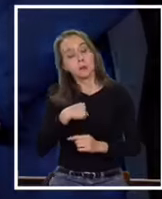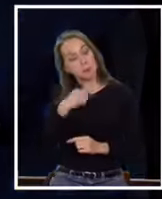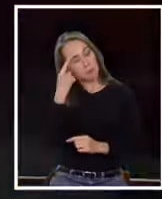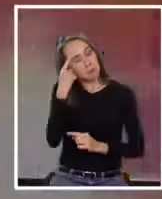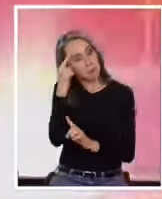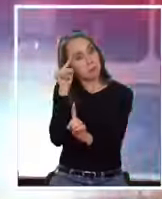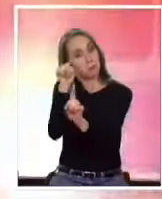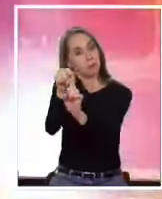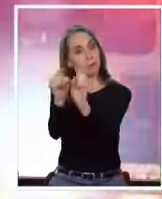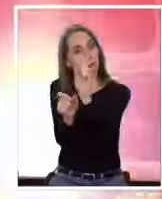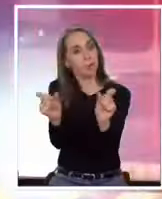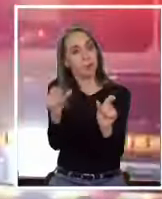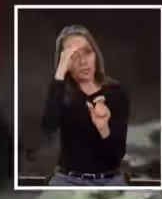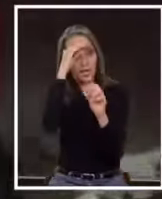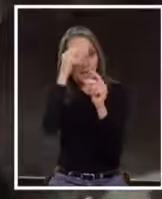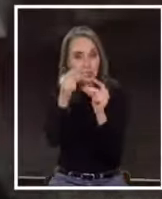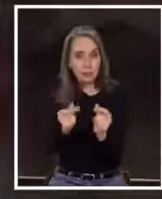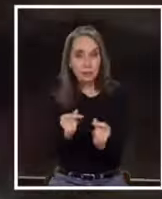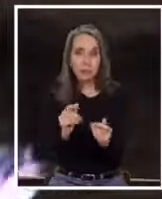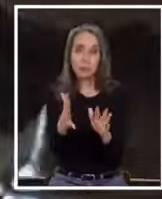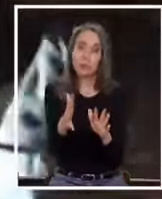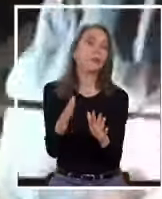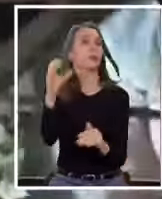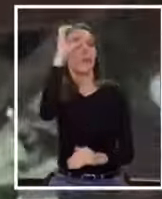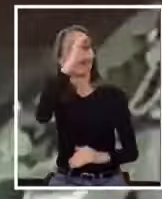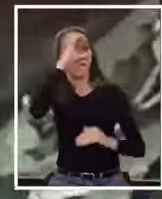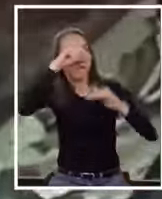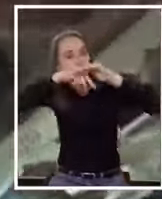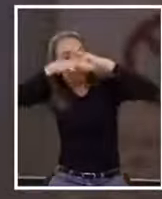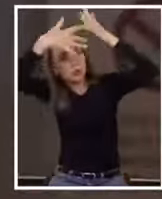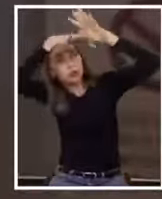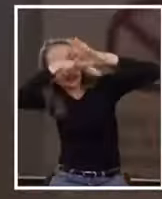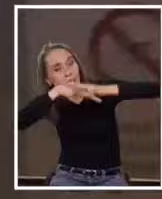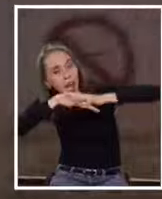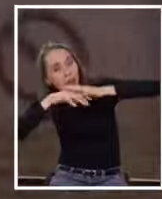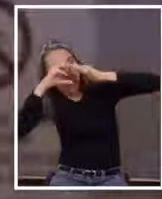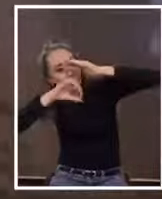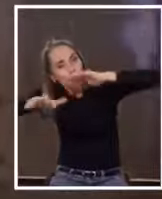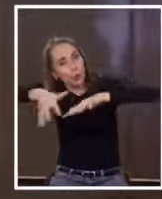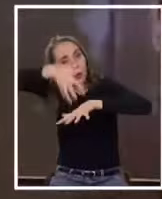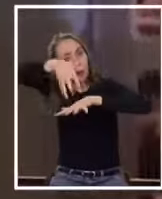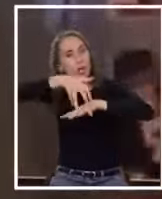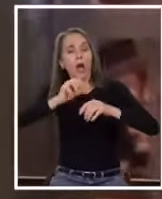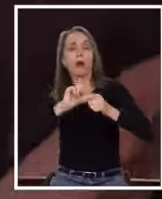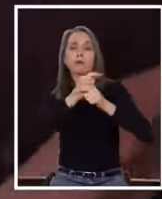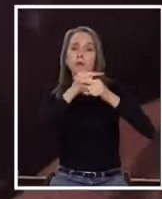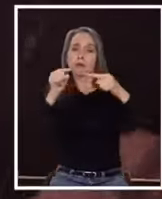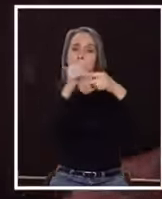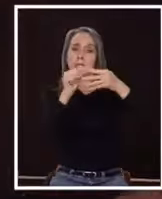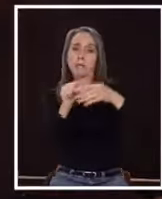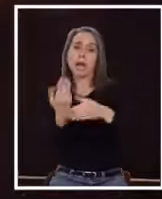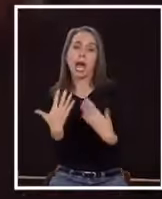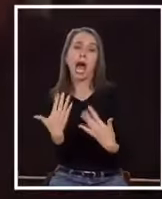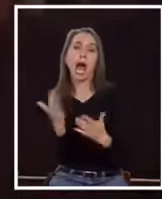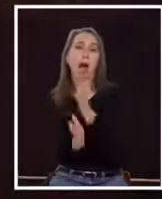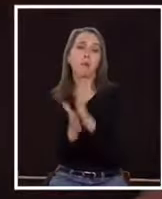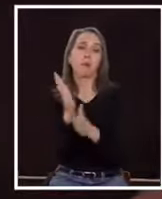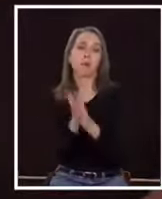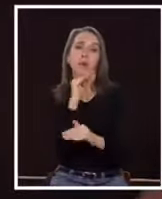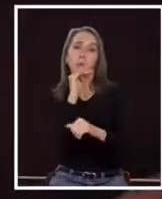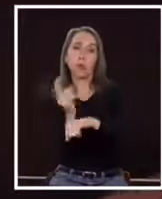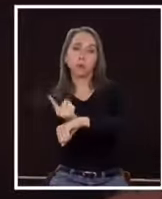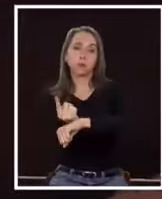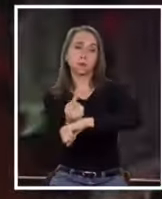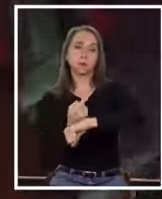ellos. Especialistas estiman que las labores de búsqueda podrían durar semanas. Una carrera contra el tiempo, pero